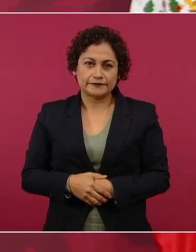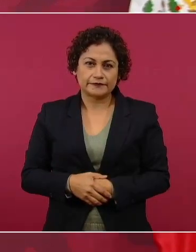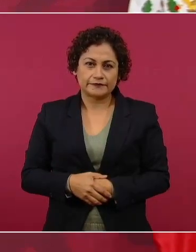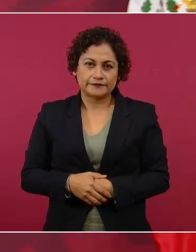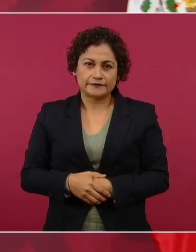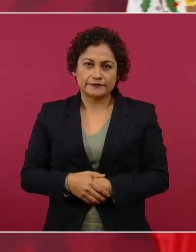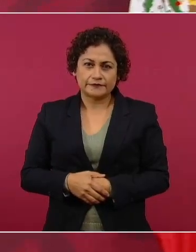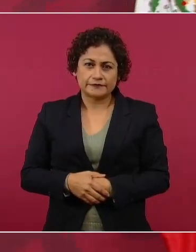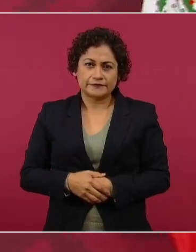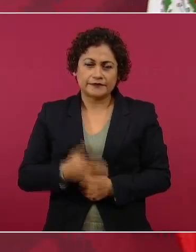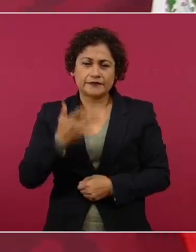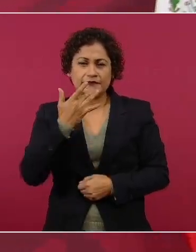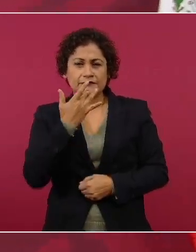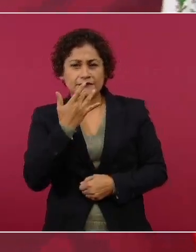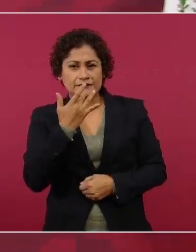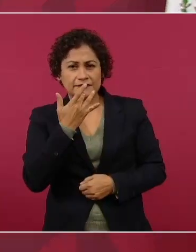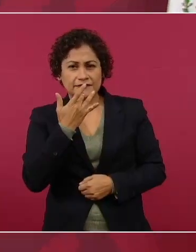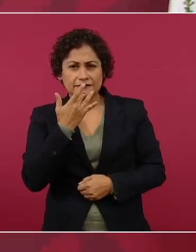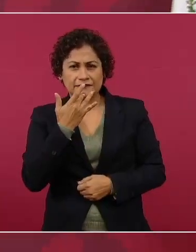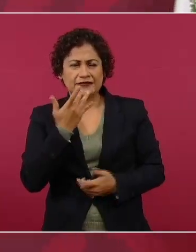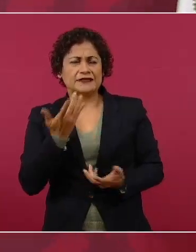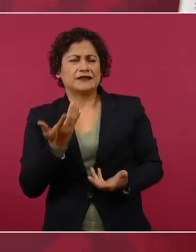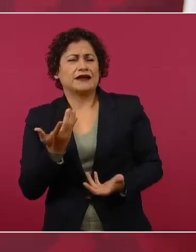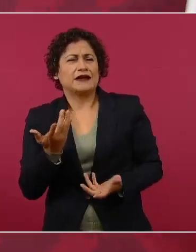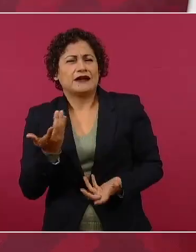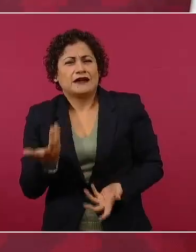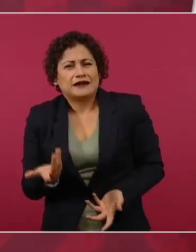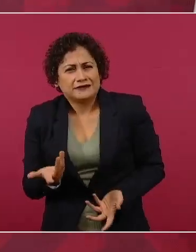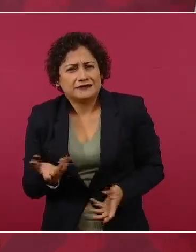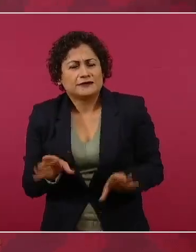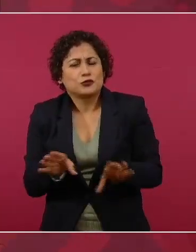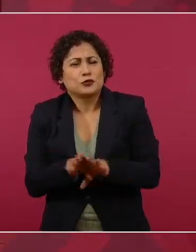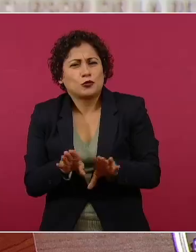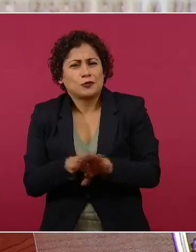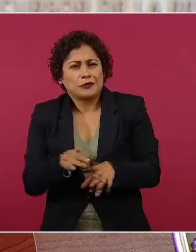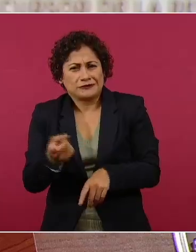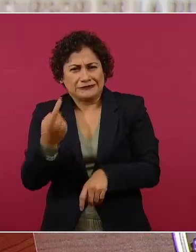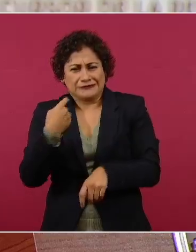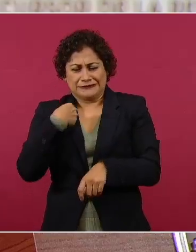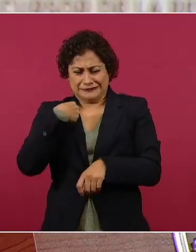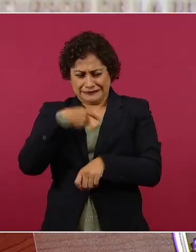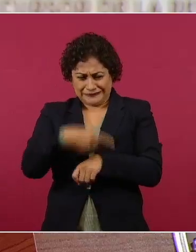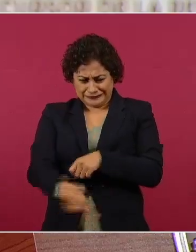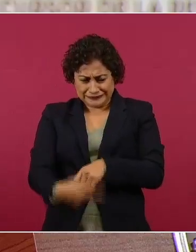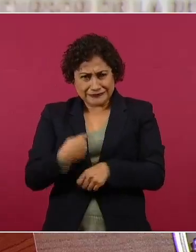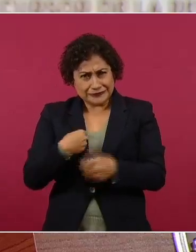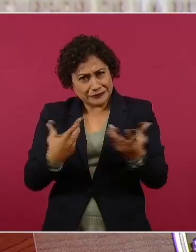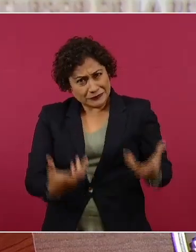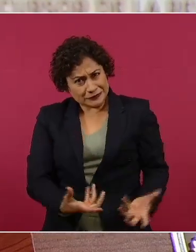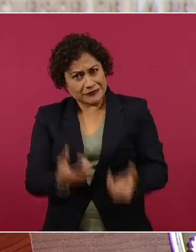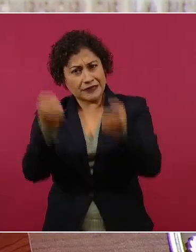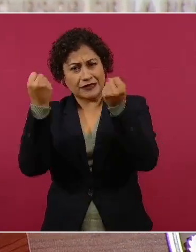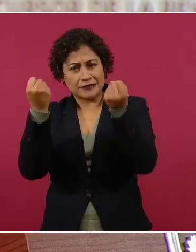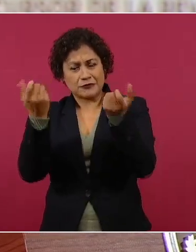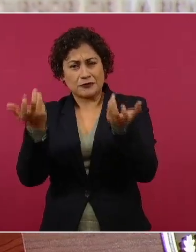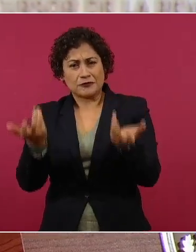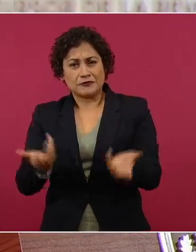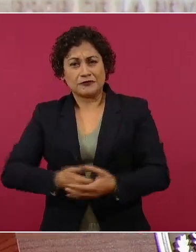Dice el sapito, ¿no? Oye, ¿cómo me vas a hacer esto si te estoy salvando?